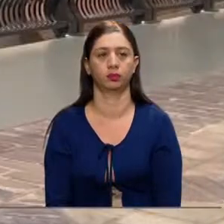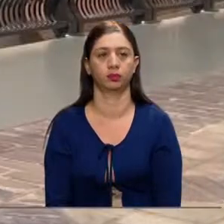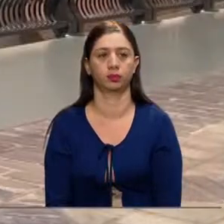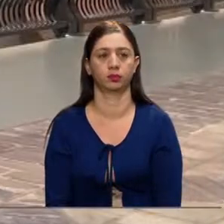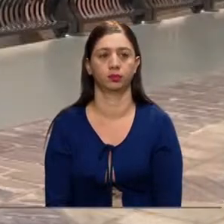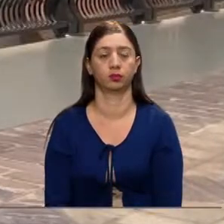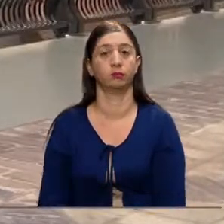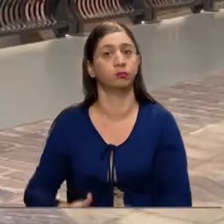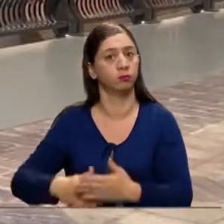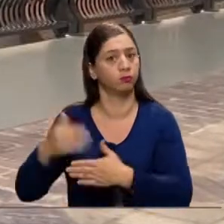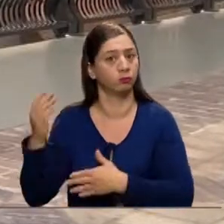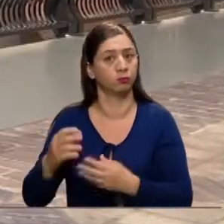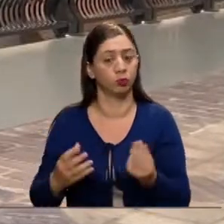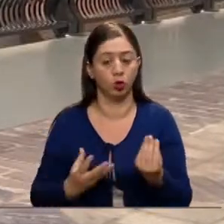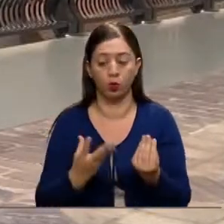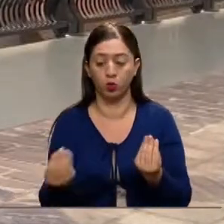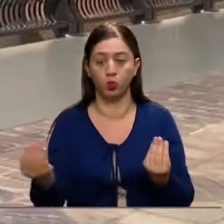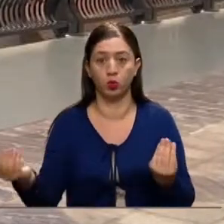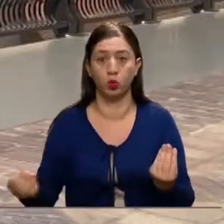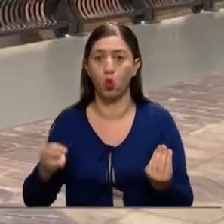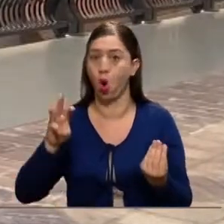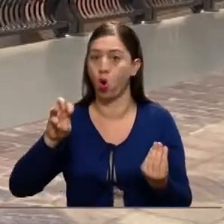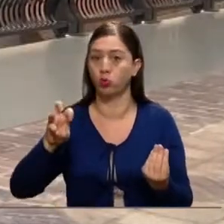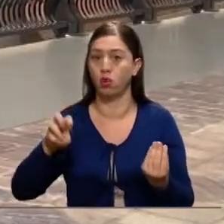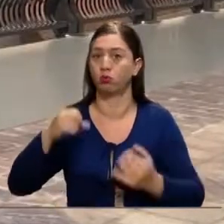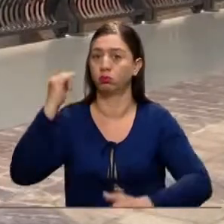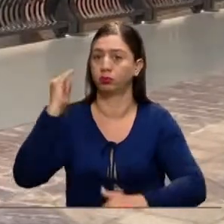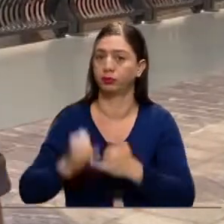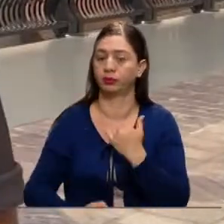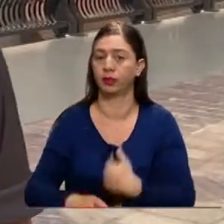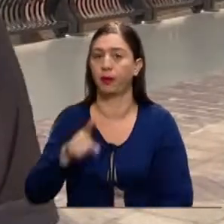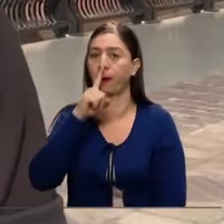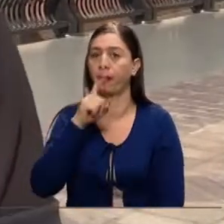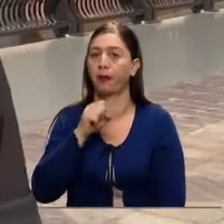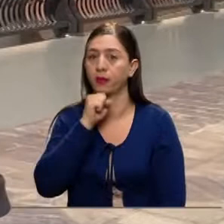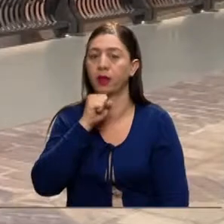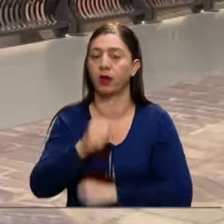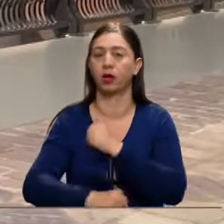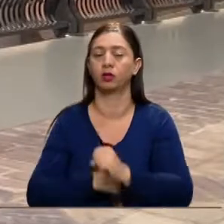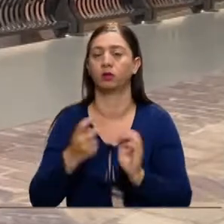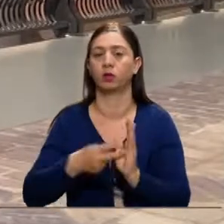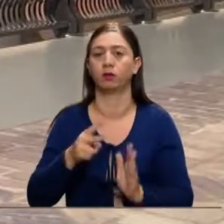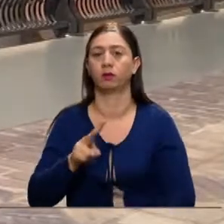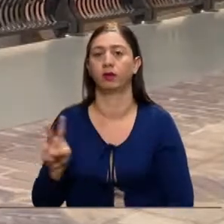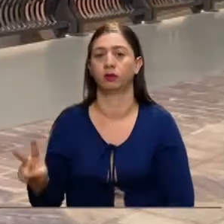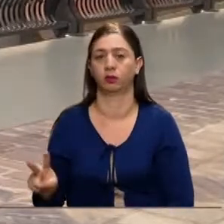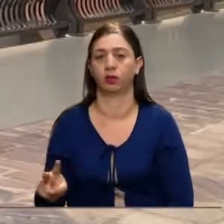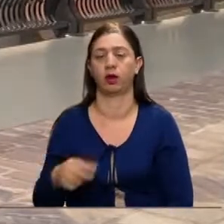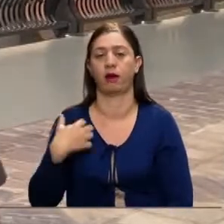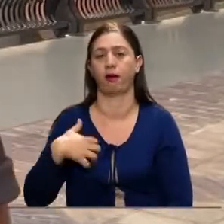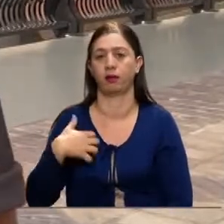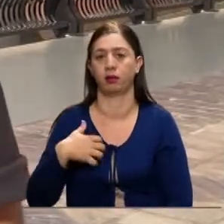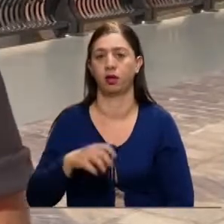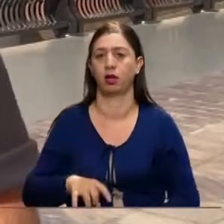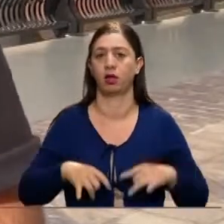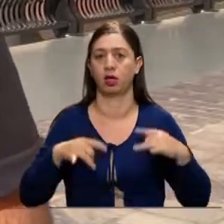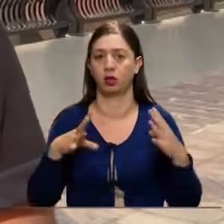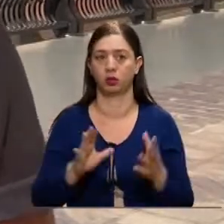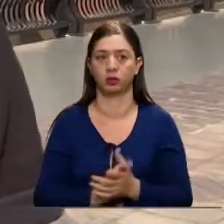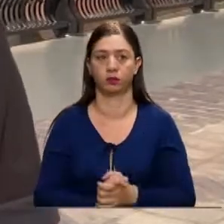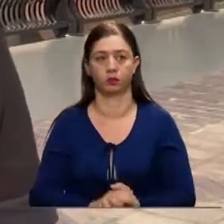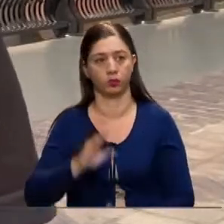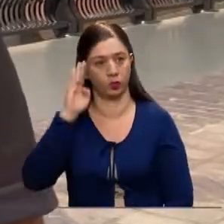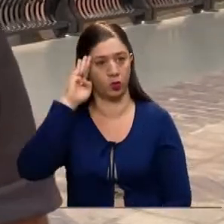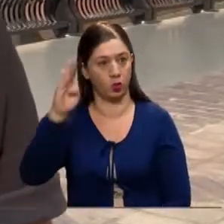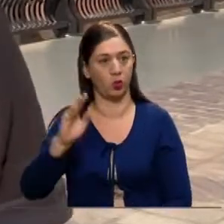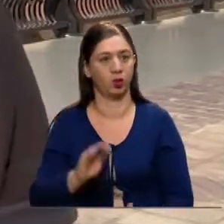Mauro, arrancan los octavos de final en Qatar 2022, Argentina-Australia. Hola, Jaime Orlando, de